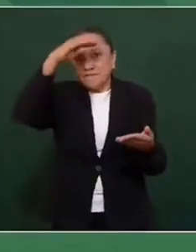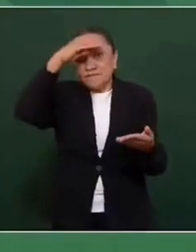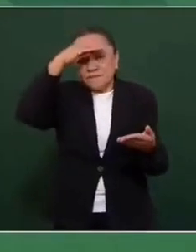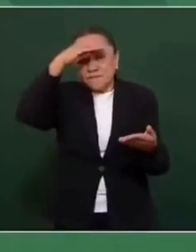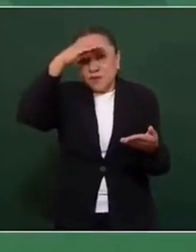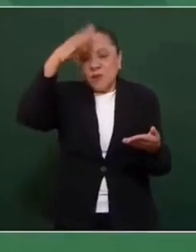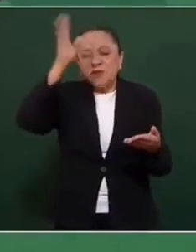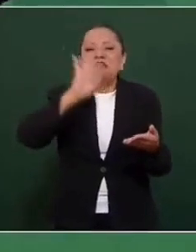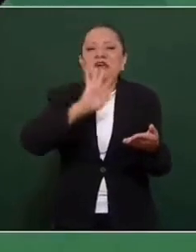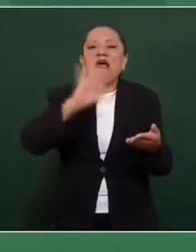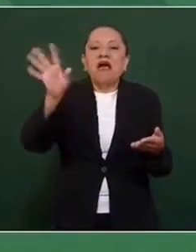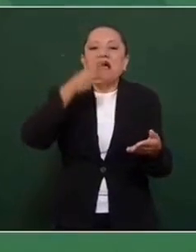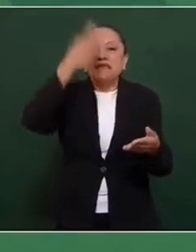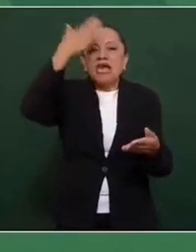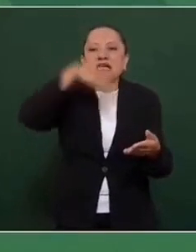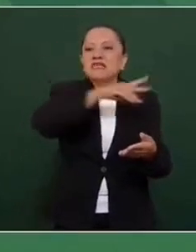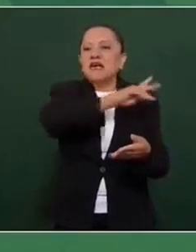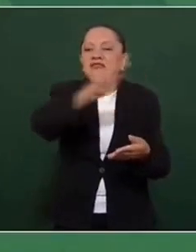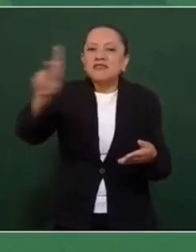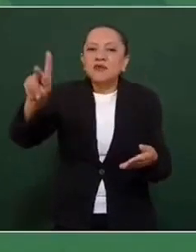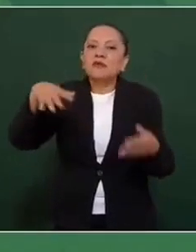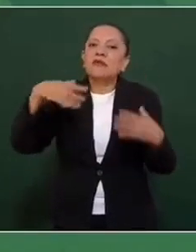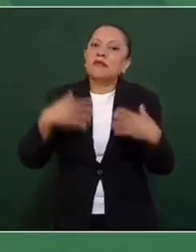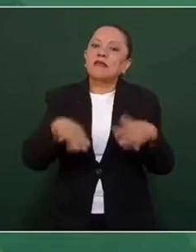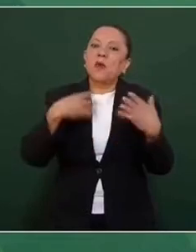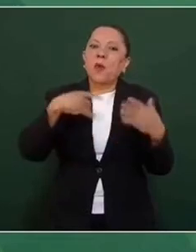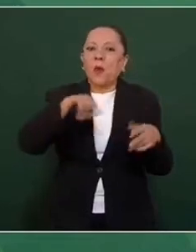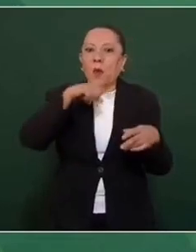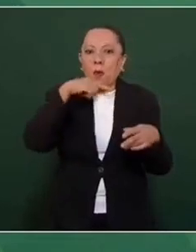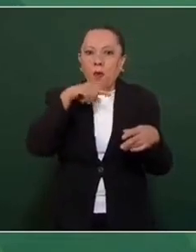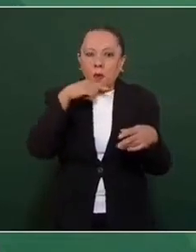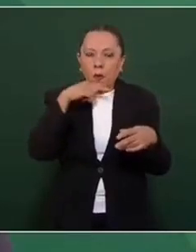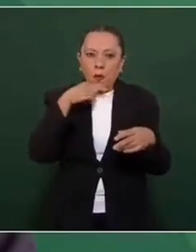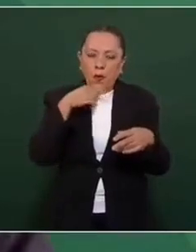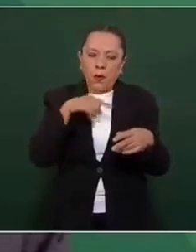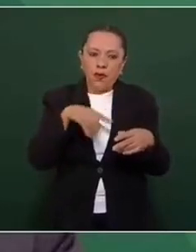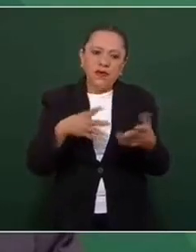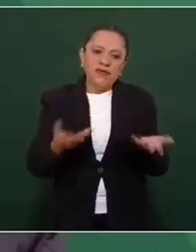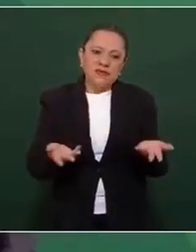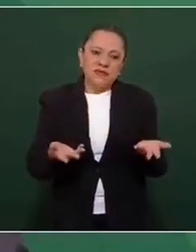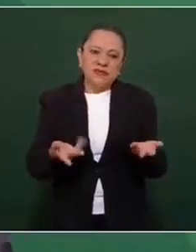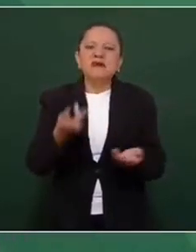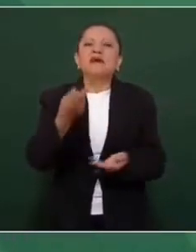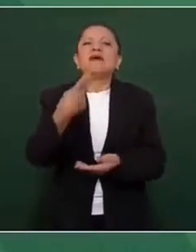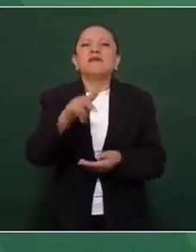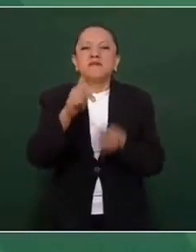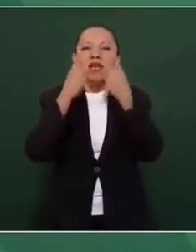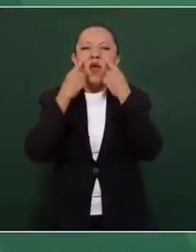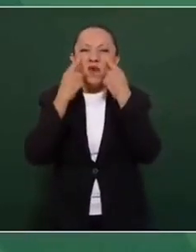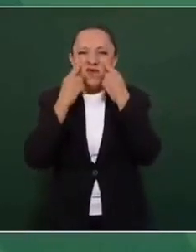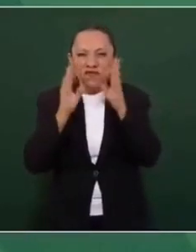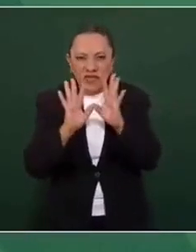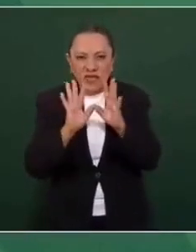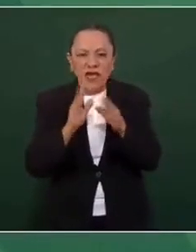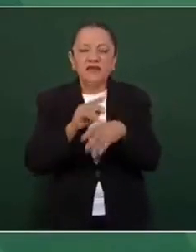y yo di a conocer este resultado los tecnócratas corruptos